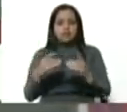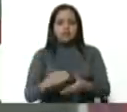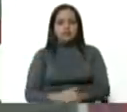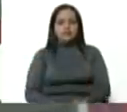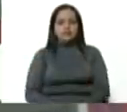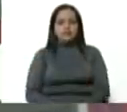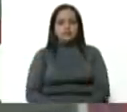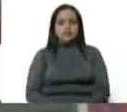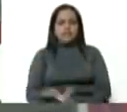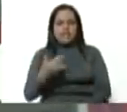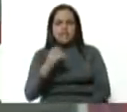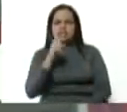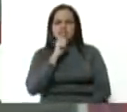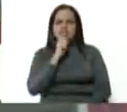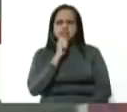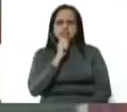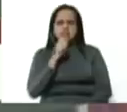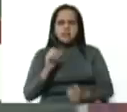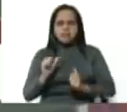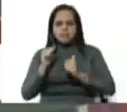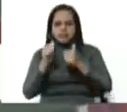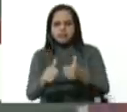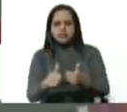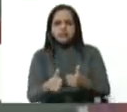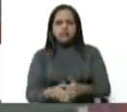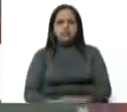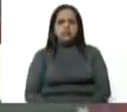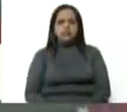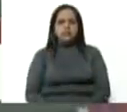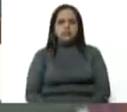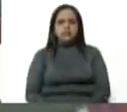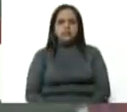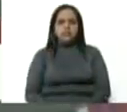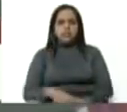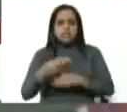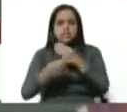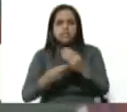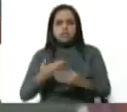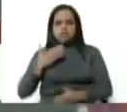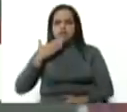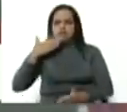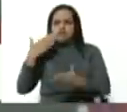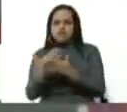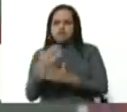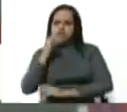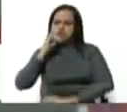que fue tensa, dura en un principio, donde hicimos un reclamo sólido